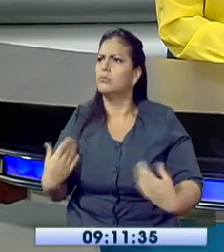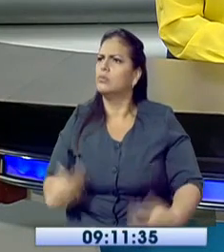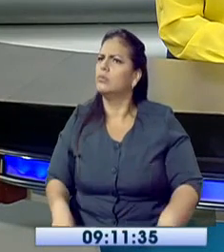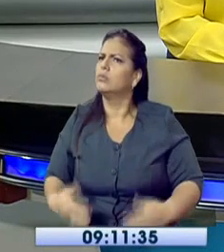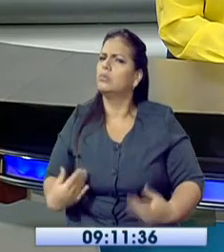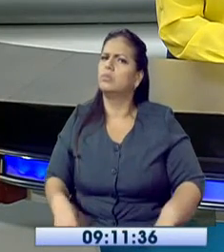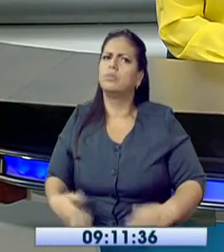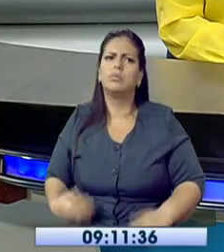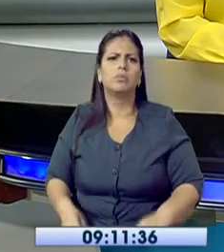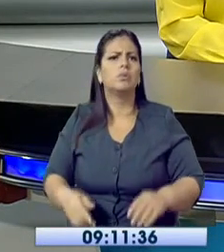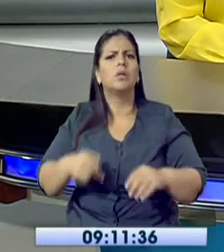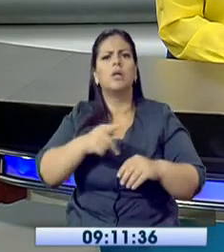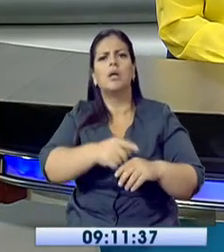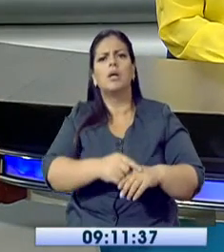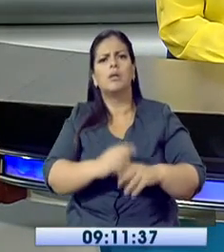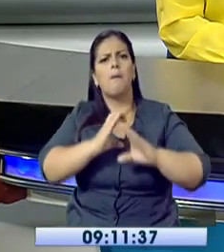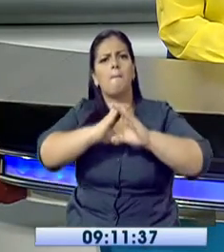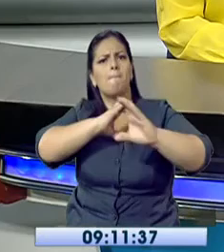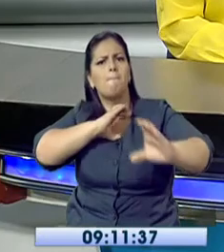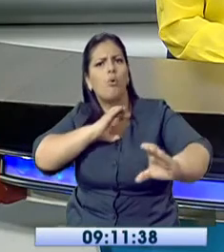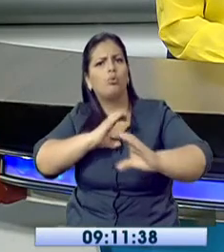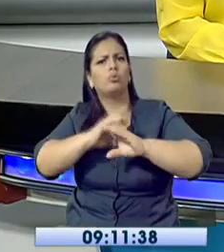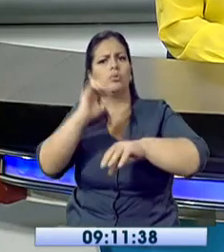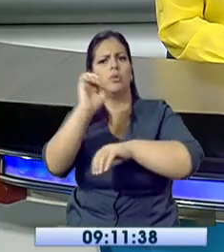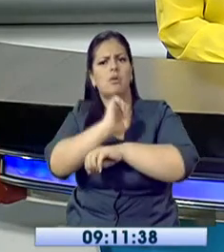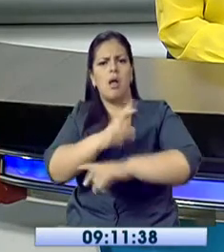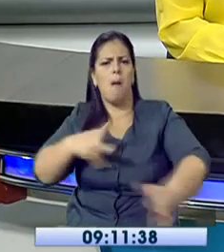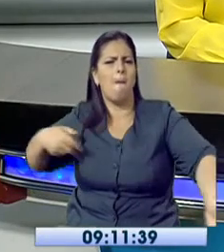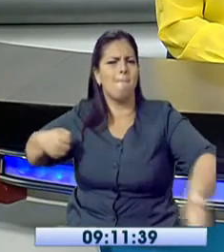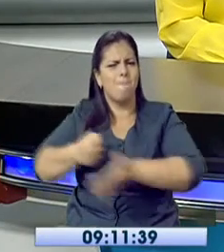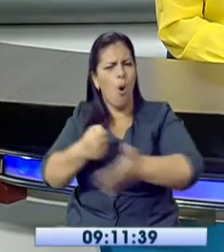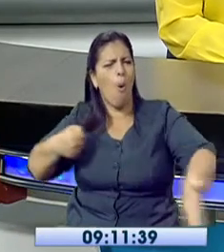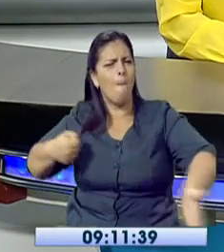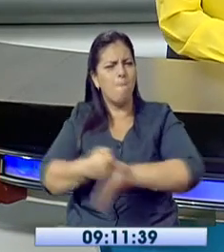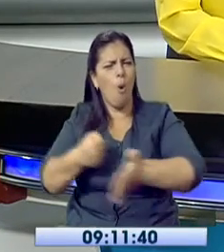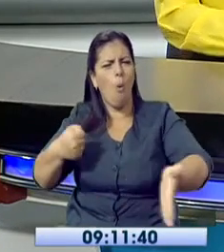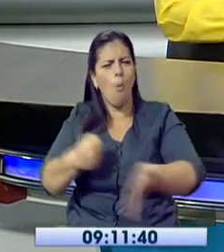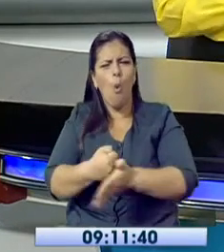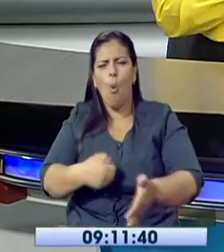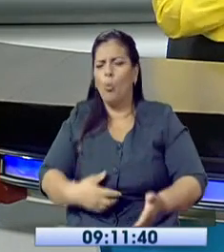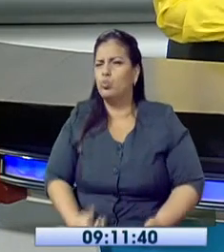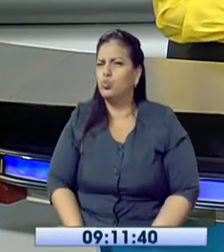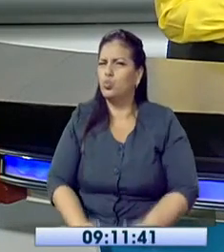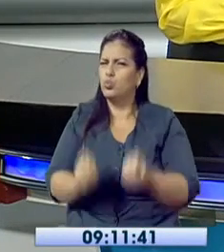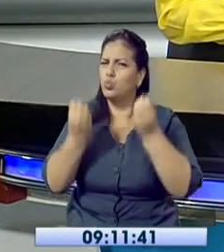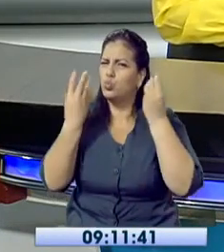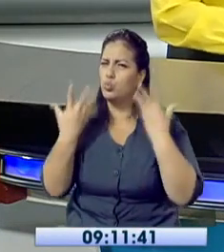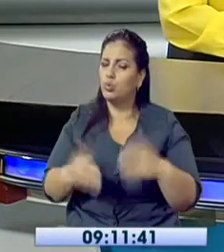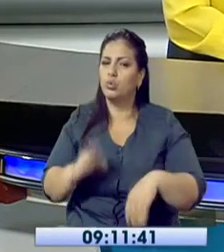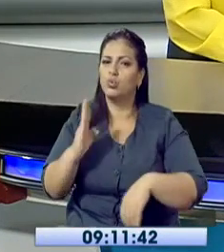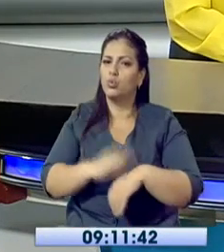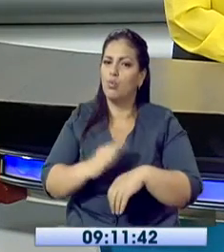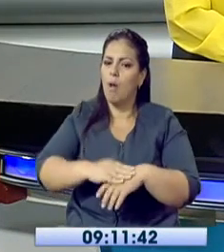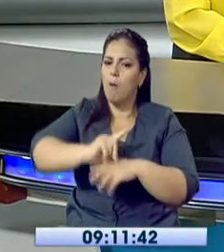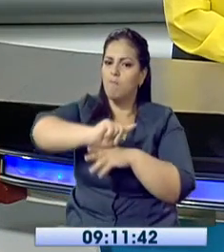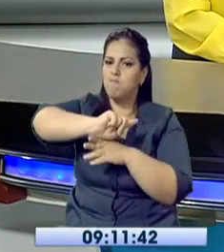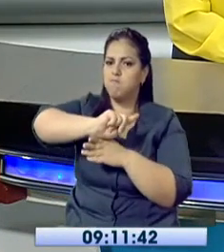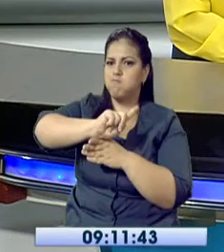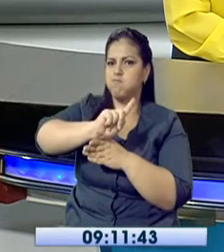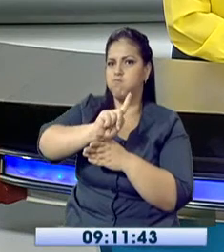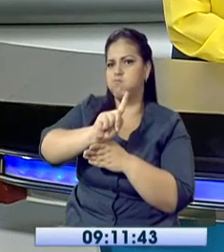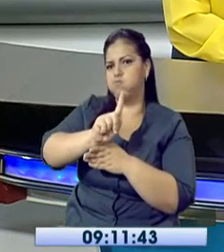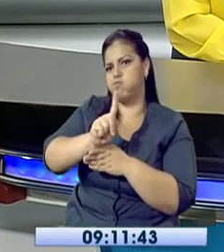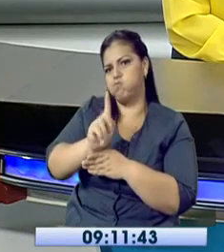de citaciones por exceso de velocidad, esto en el mes de marzo. Y les cuento que justamente esta es la primera causa